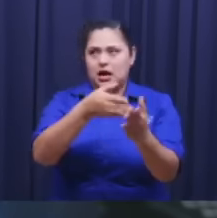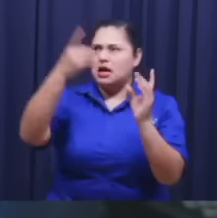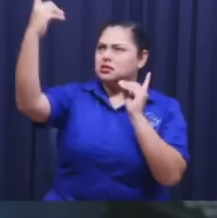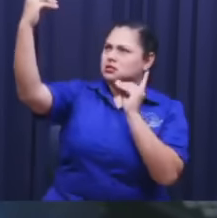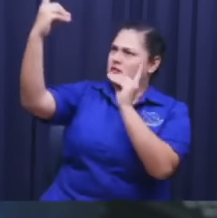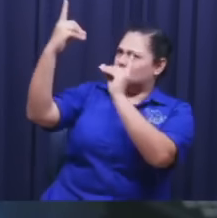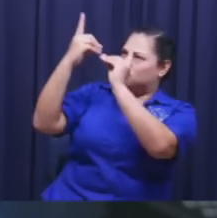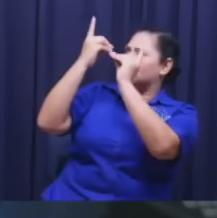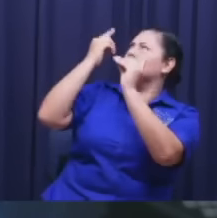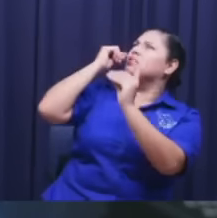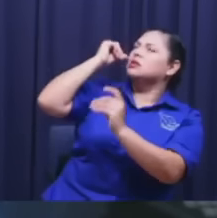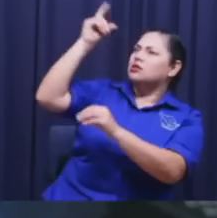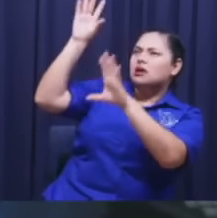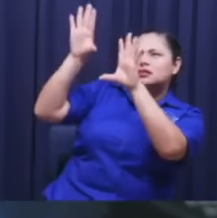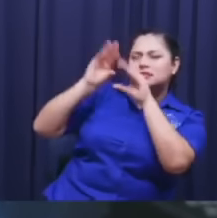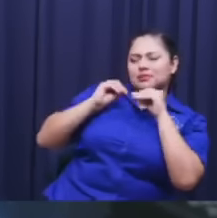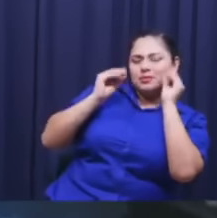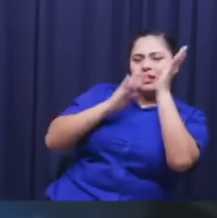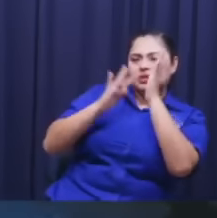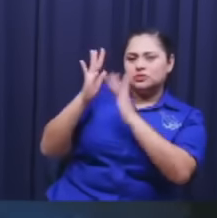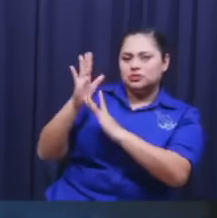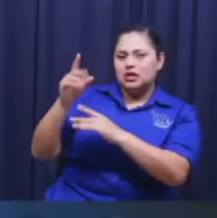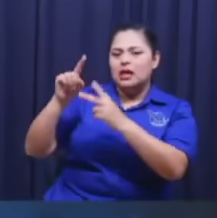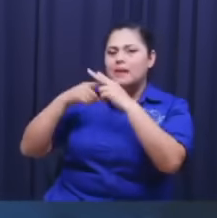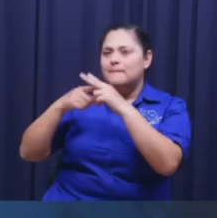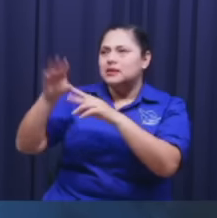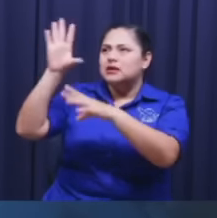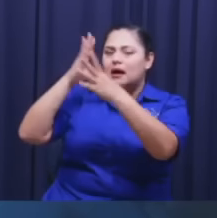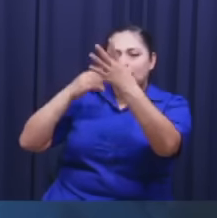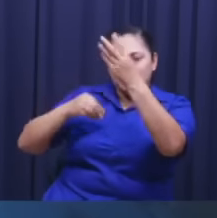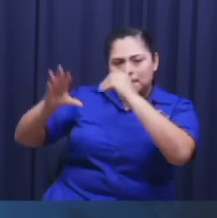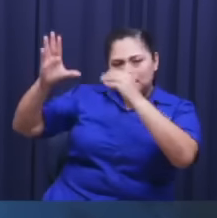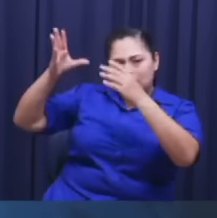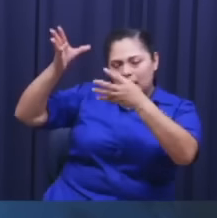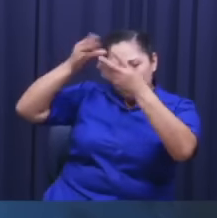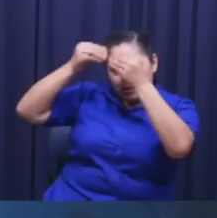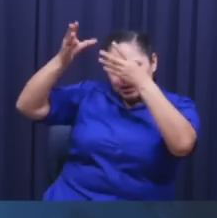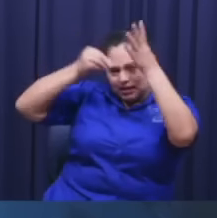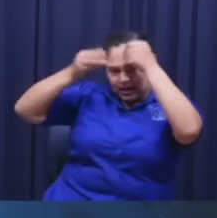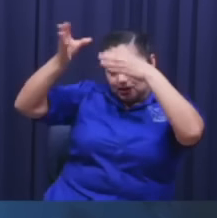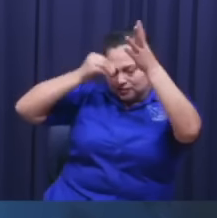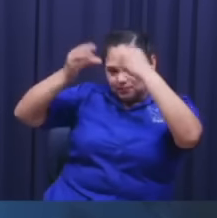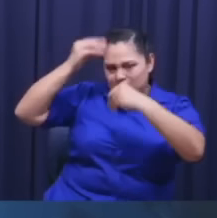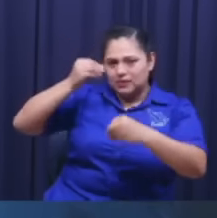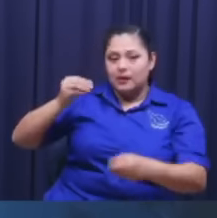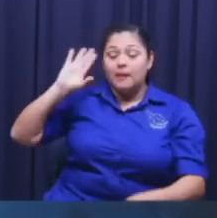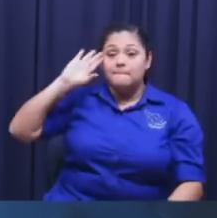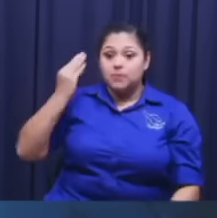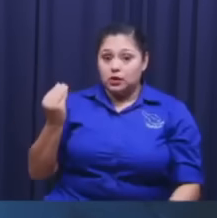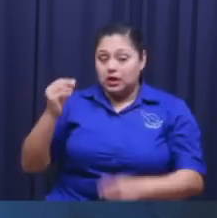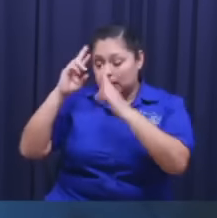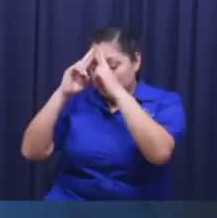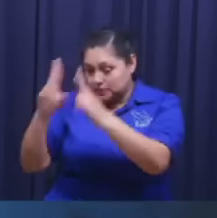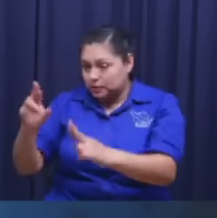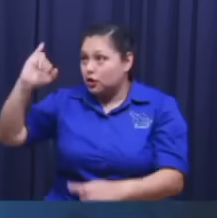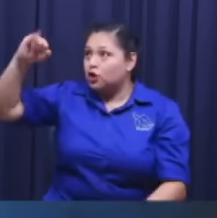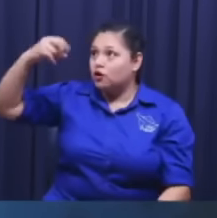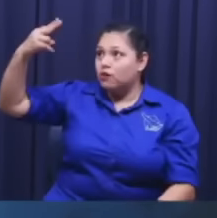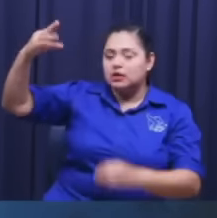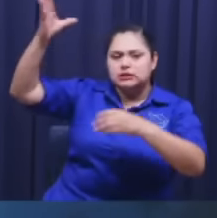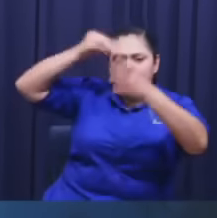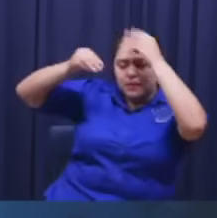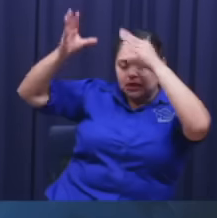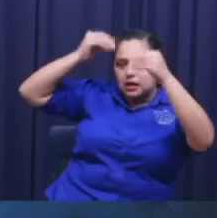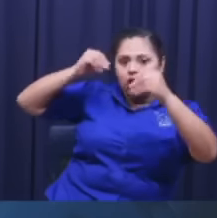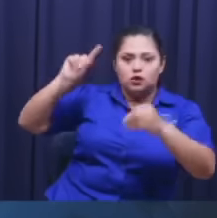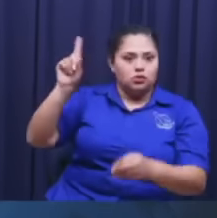encuentro con el Señor y empieza a aprender, porque el temor a Jehová se aprende. No es solamente que le caiga una, soy temeroso